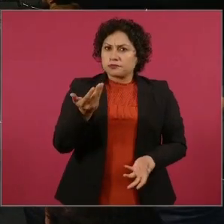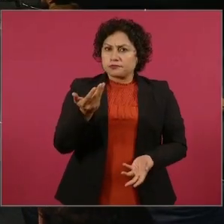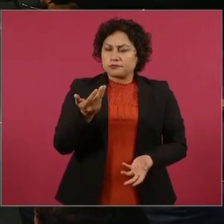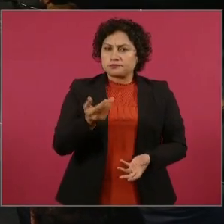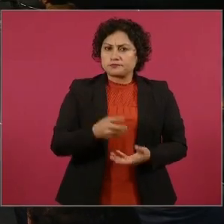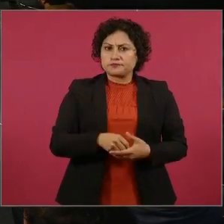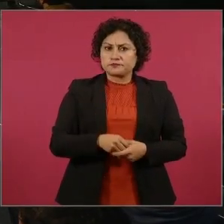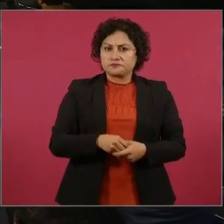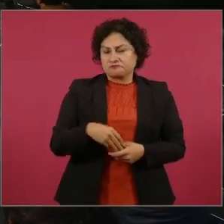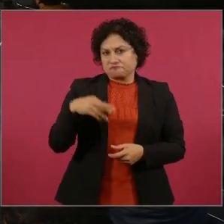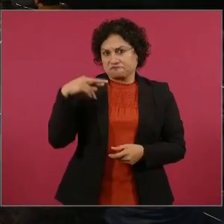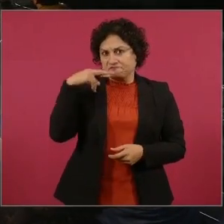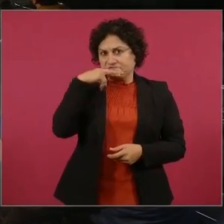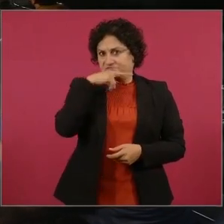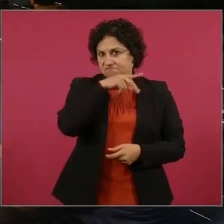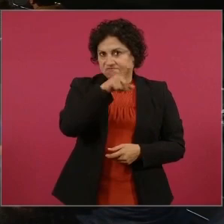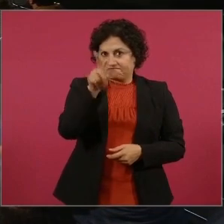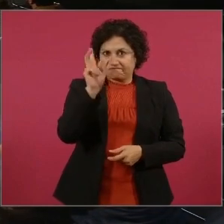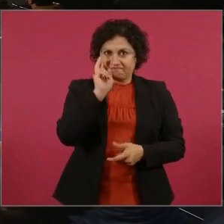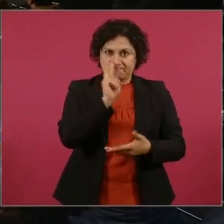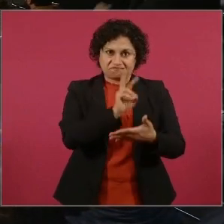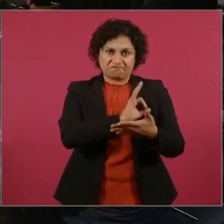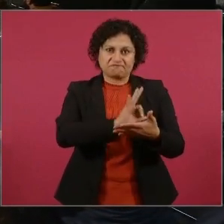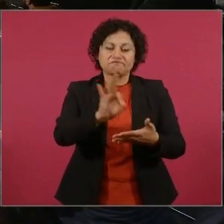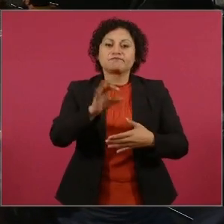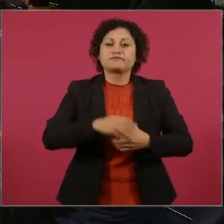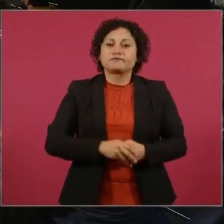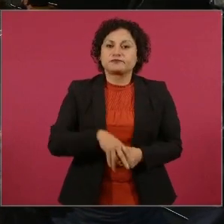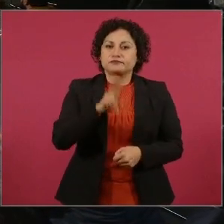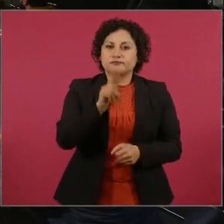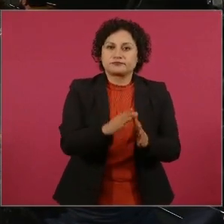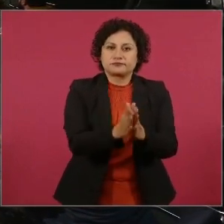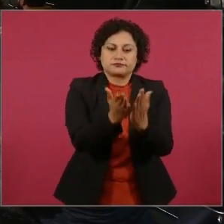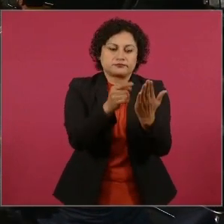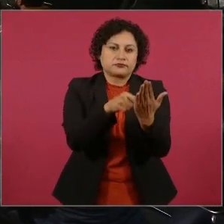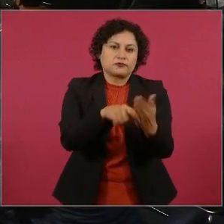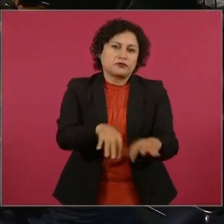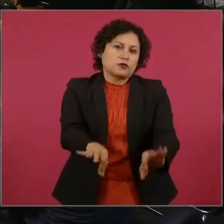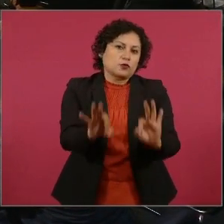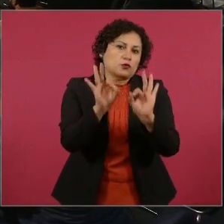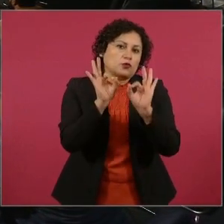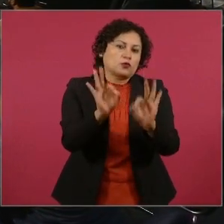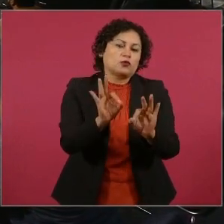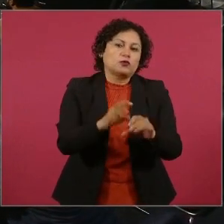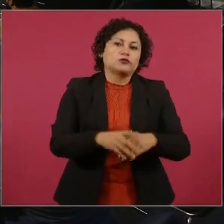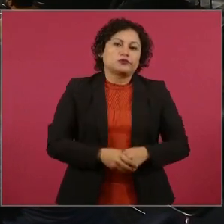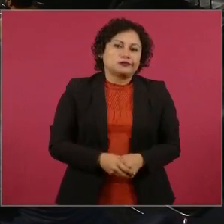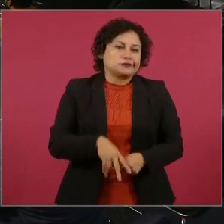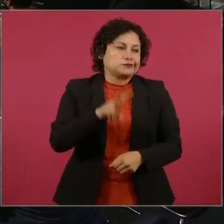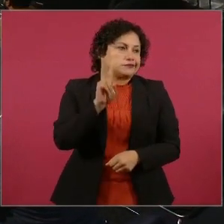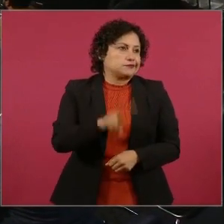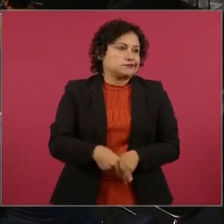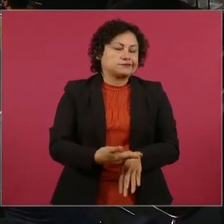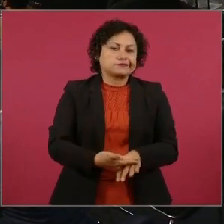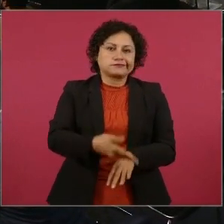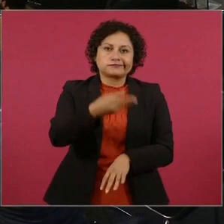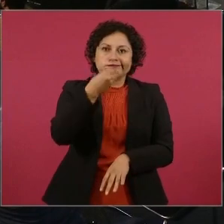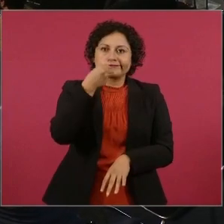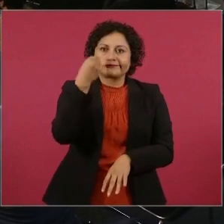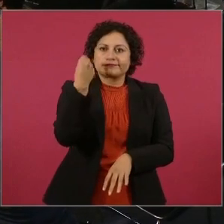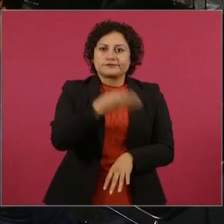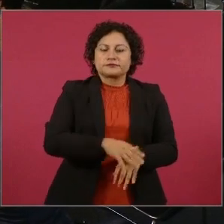relativamente rápido es buenísimo es ensayo extraordinario y tiene